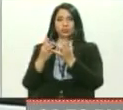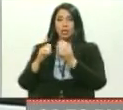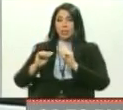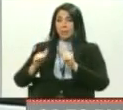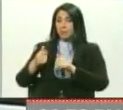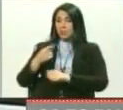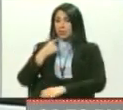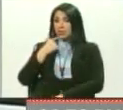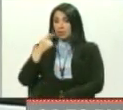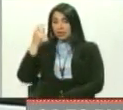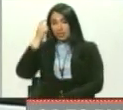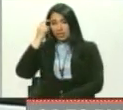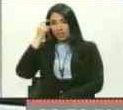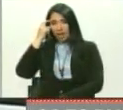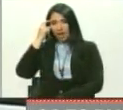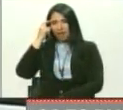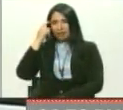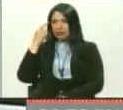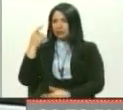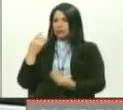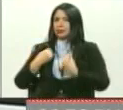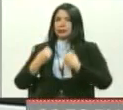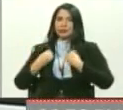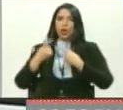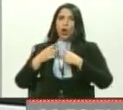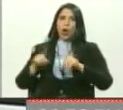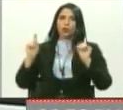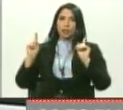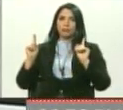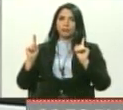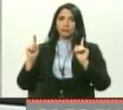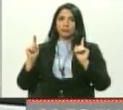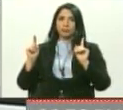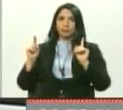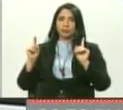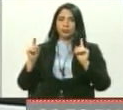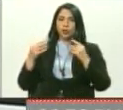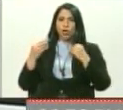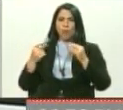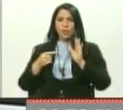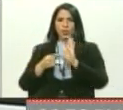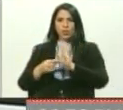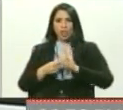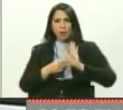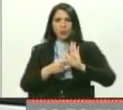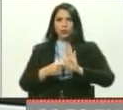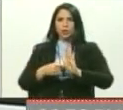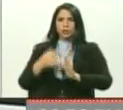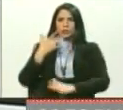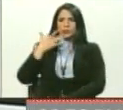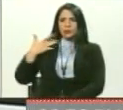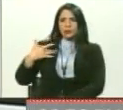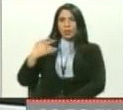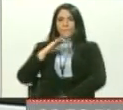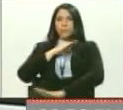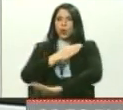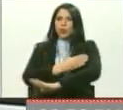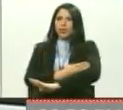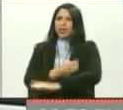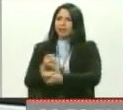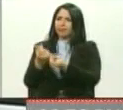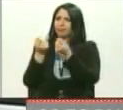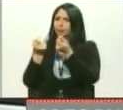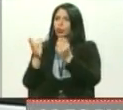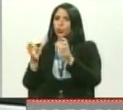día, la realidad fue otra. Y así como demostró las ambiciones de poder de un pequeño